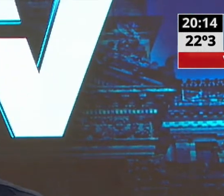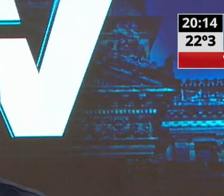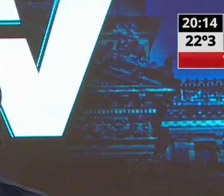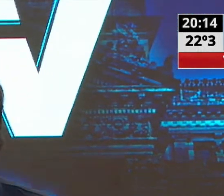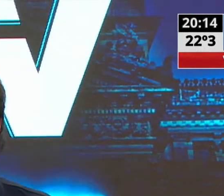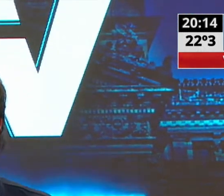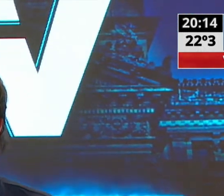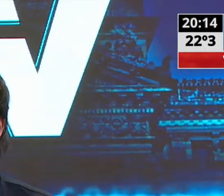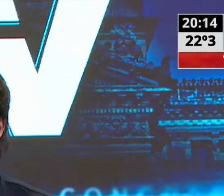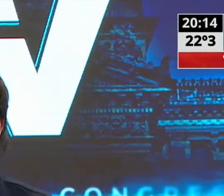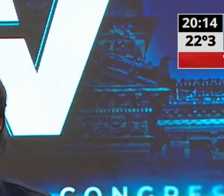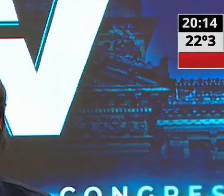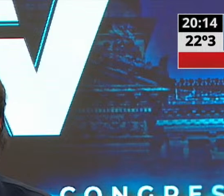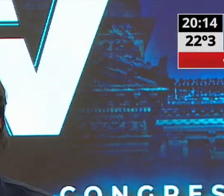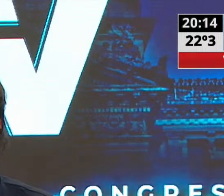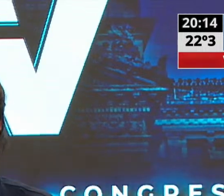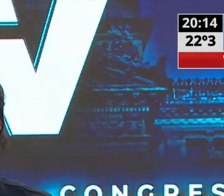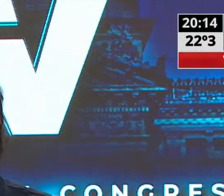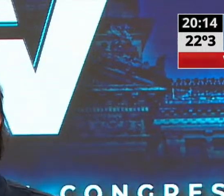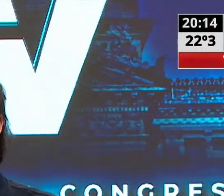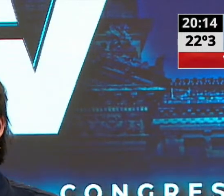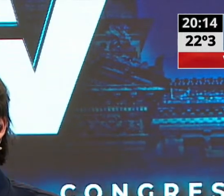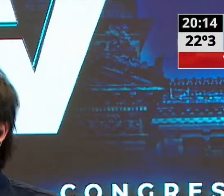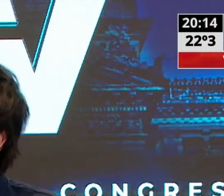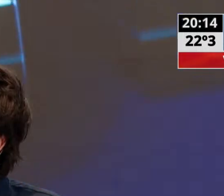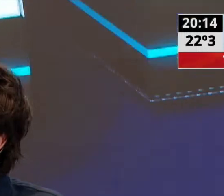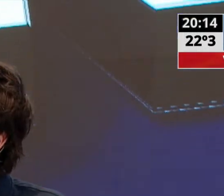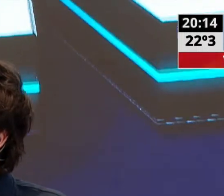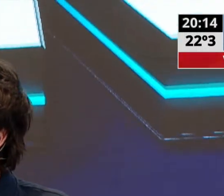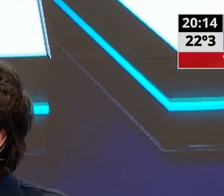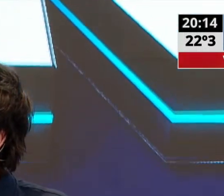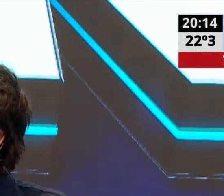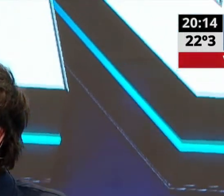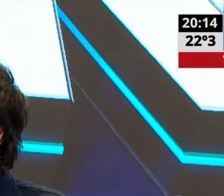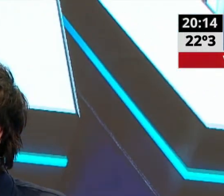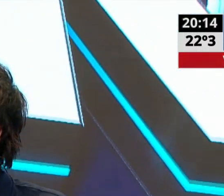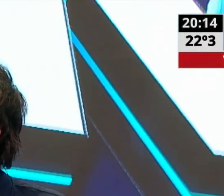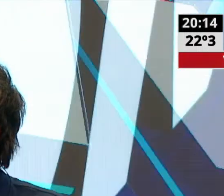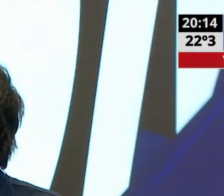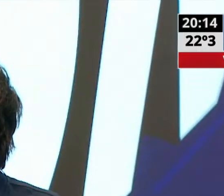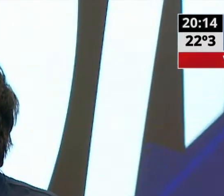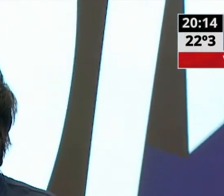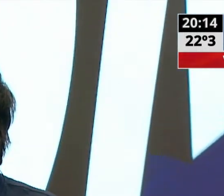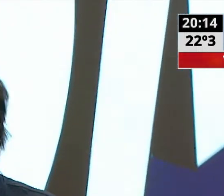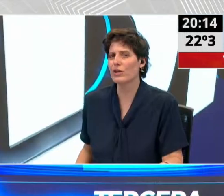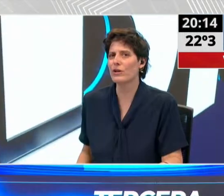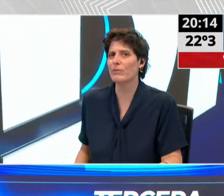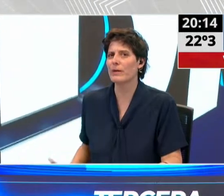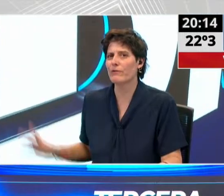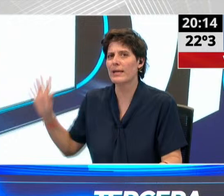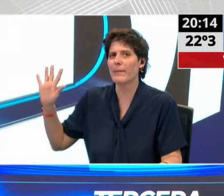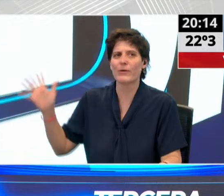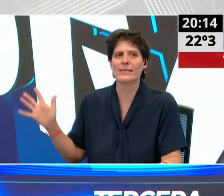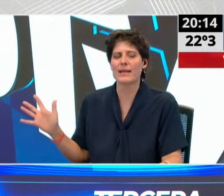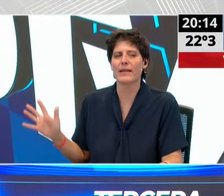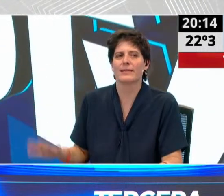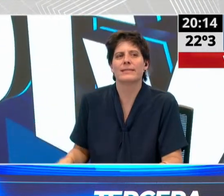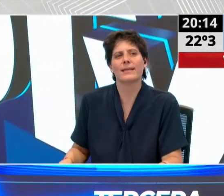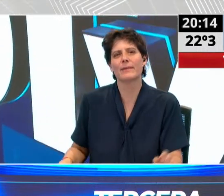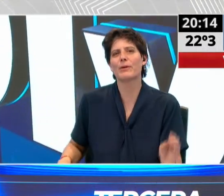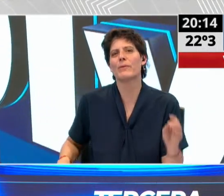las extraordinarias. No sé si estaba presente en ese momento Carolina Píparo y si votó, la verdad. Se pidió, fue